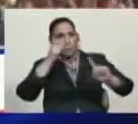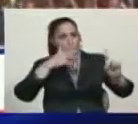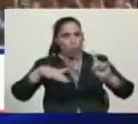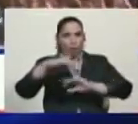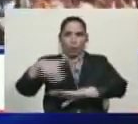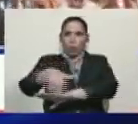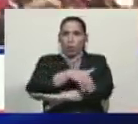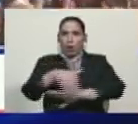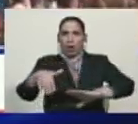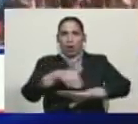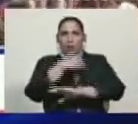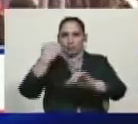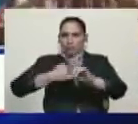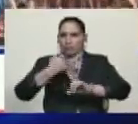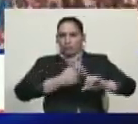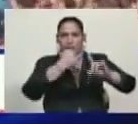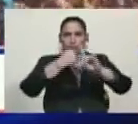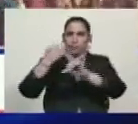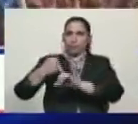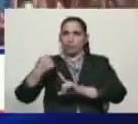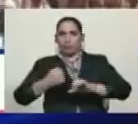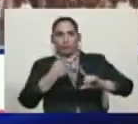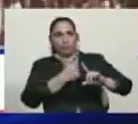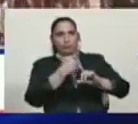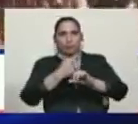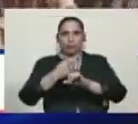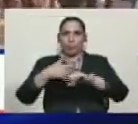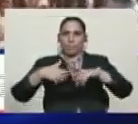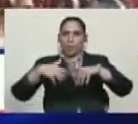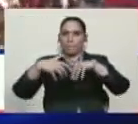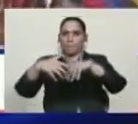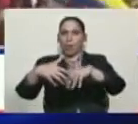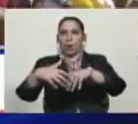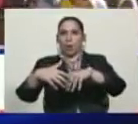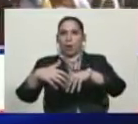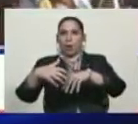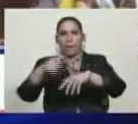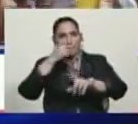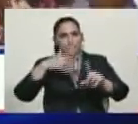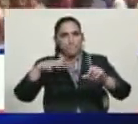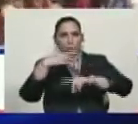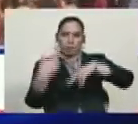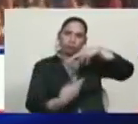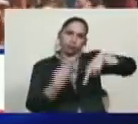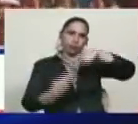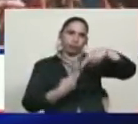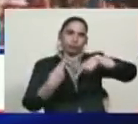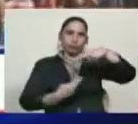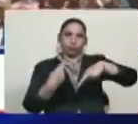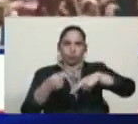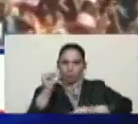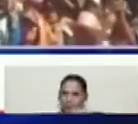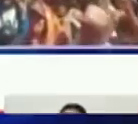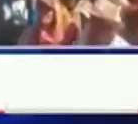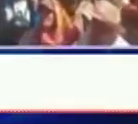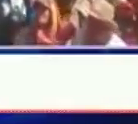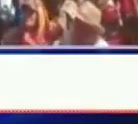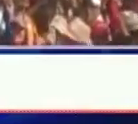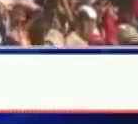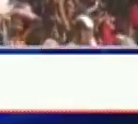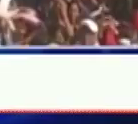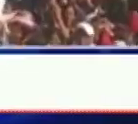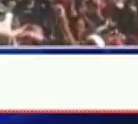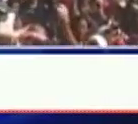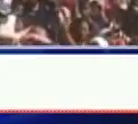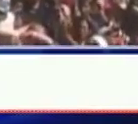pueblo en batalla en marcha combatiente pueblo revolucionario bolivariano al pueblo defendiendo su derecho a la independencia